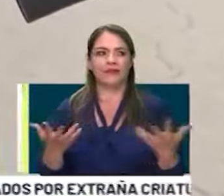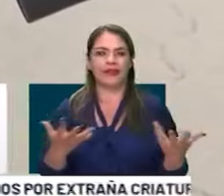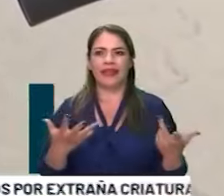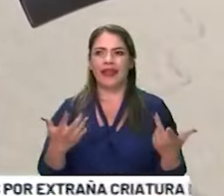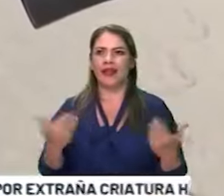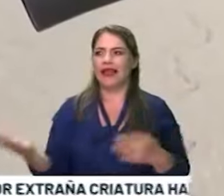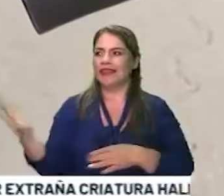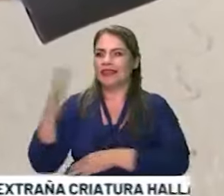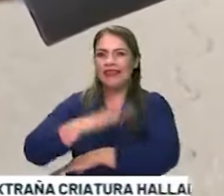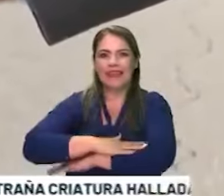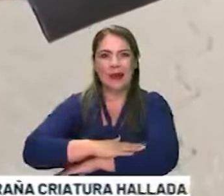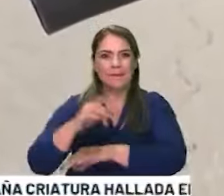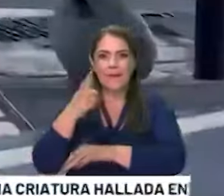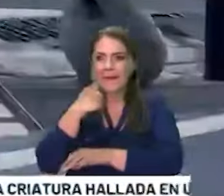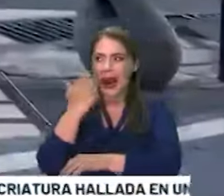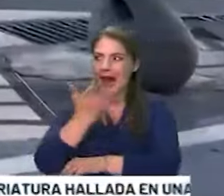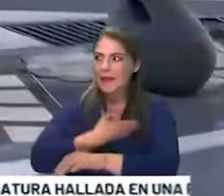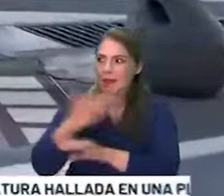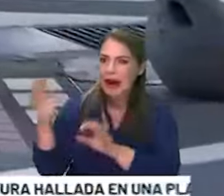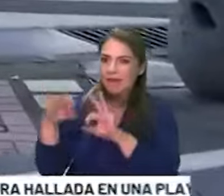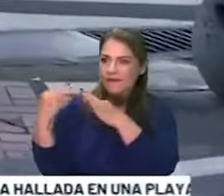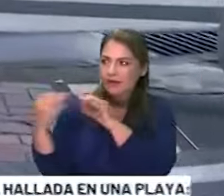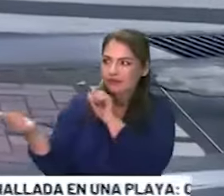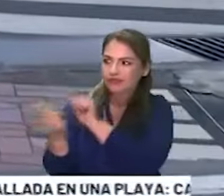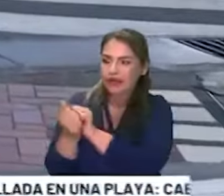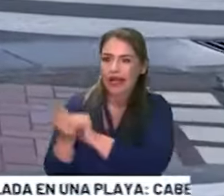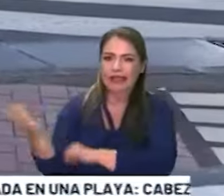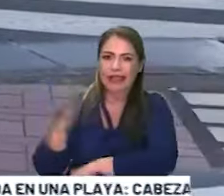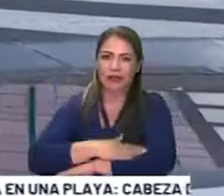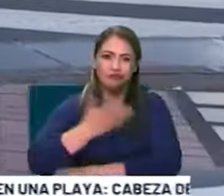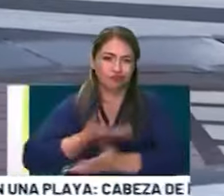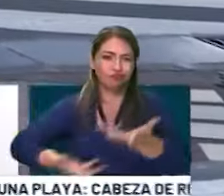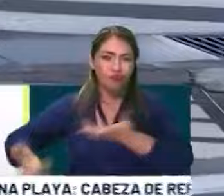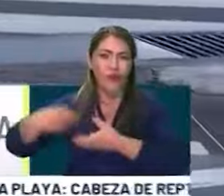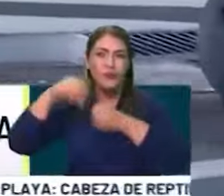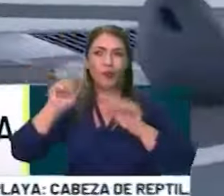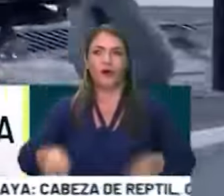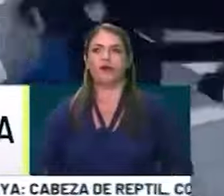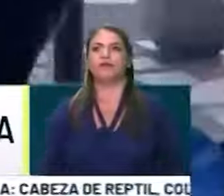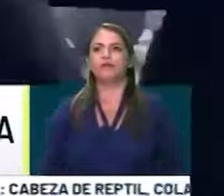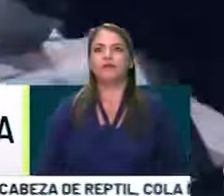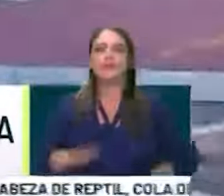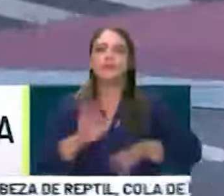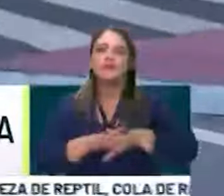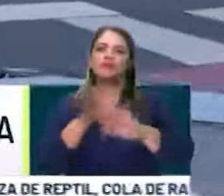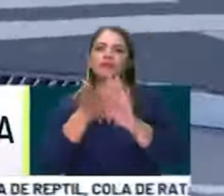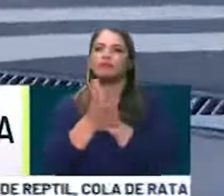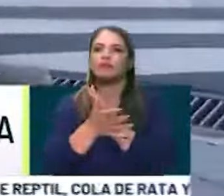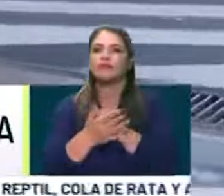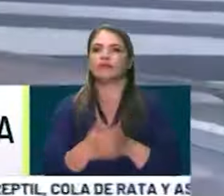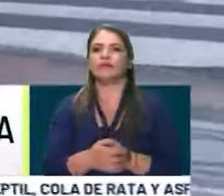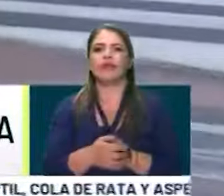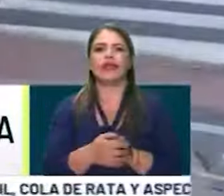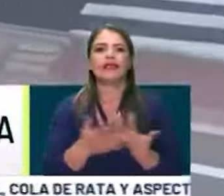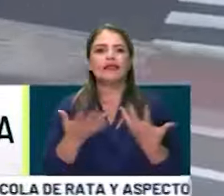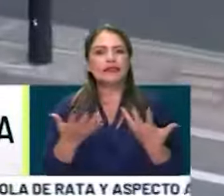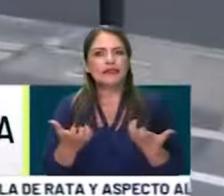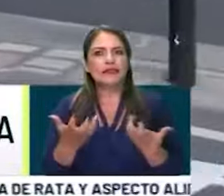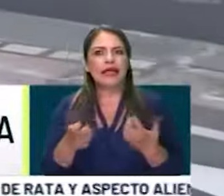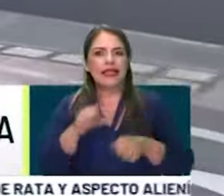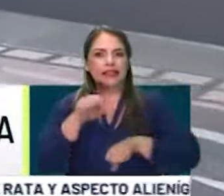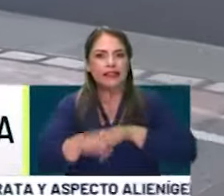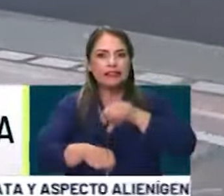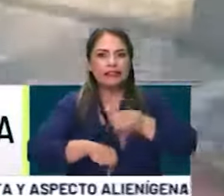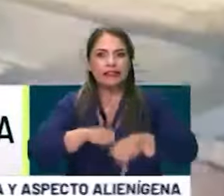junto con la familia. Las autoridades anunciaron inversiones para el desarrollo del sistema en cicla que se encuentra